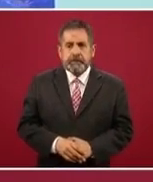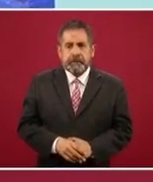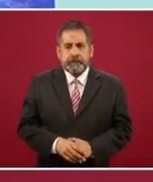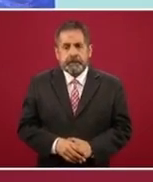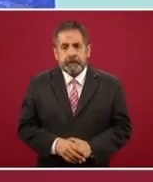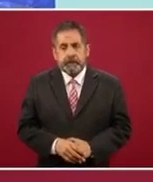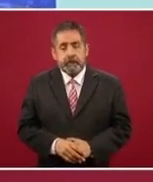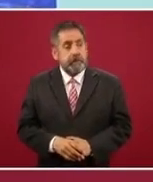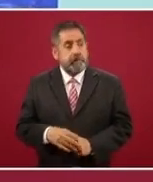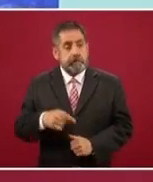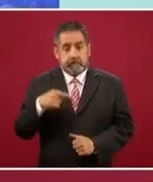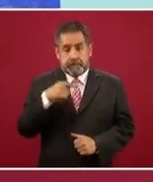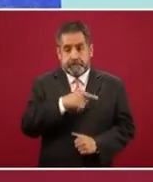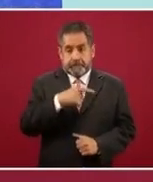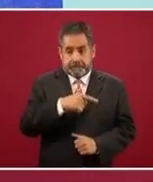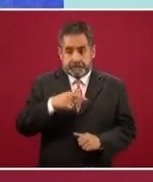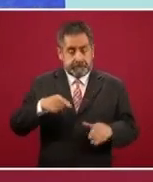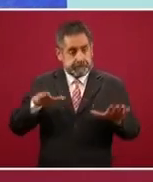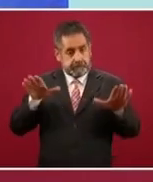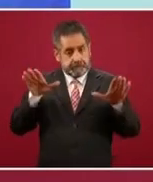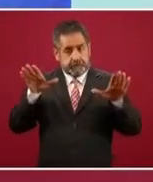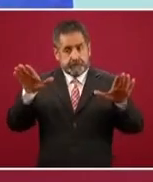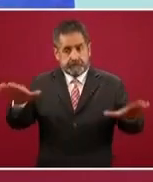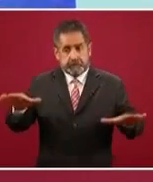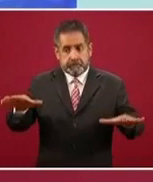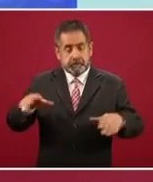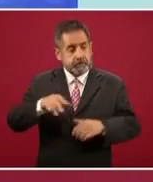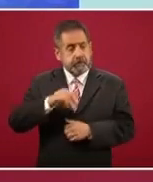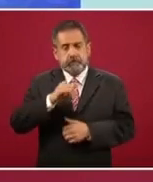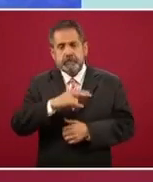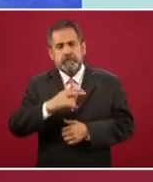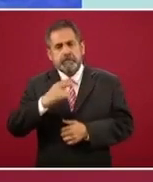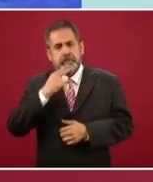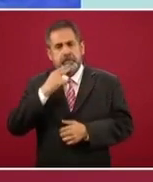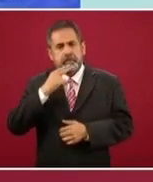Porque este avión, además, es para volar